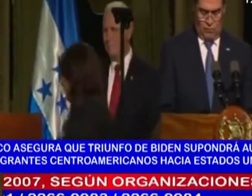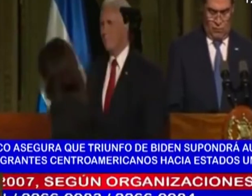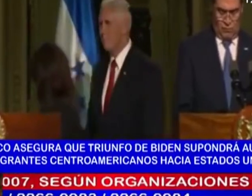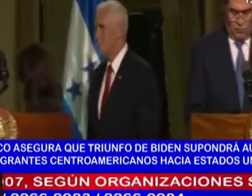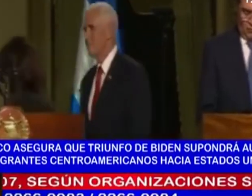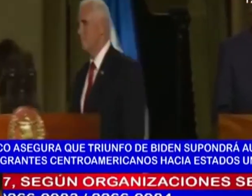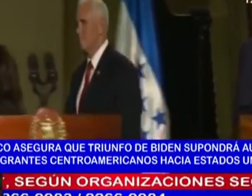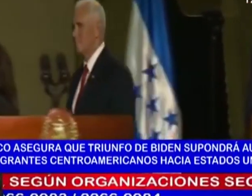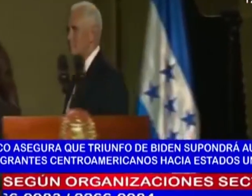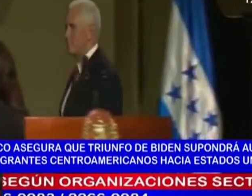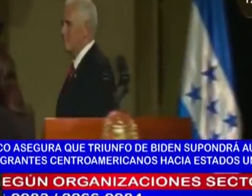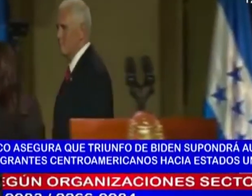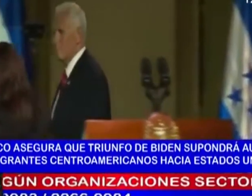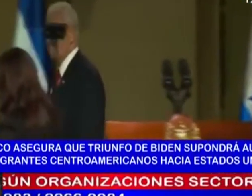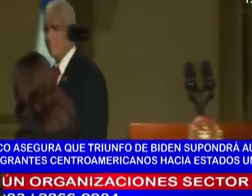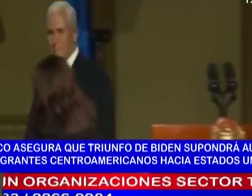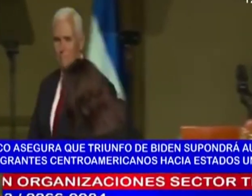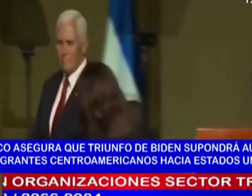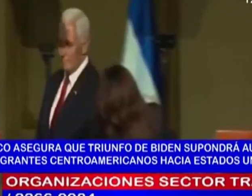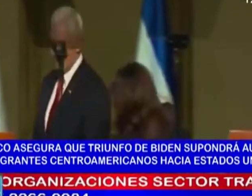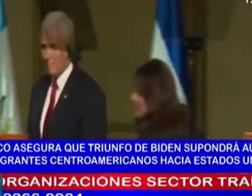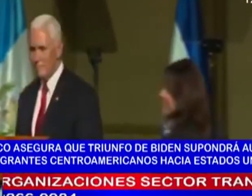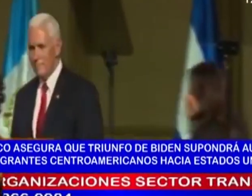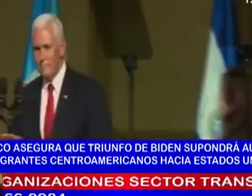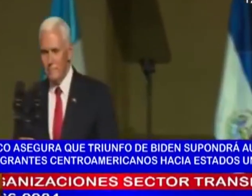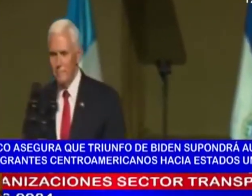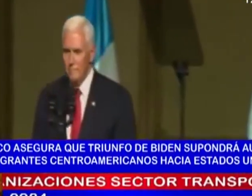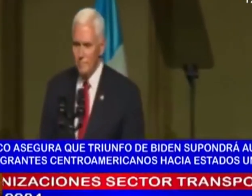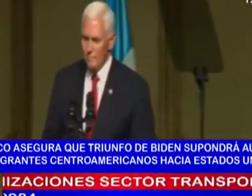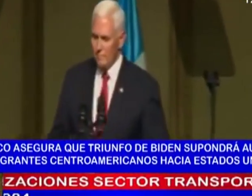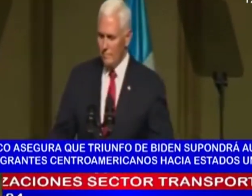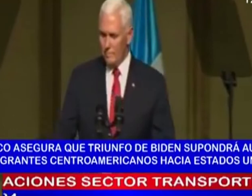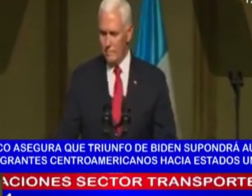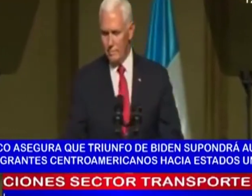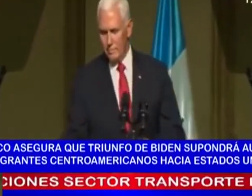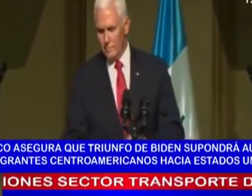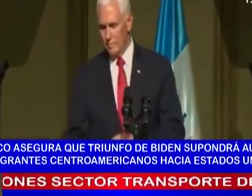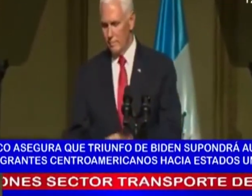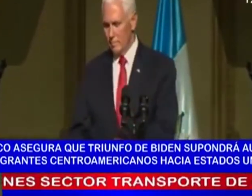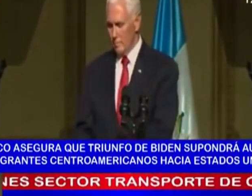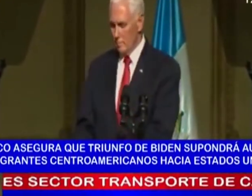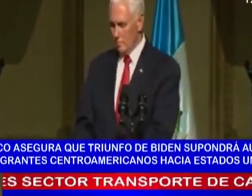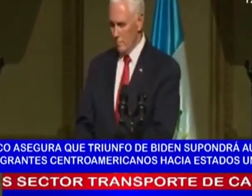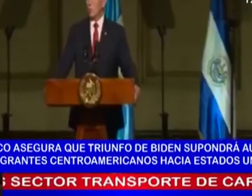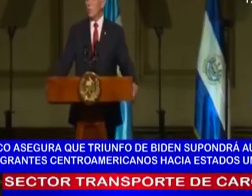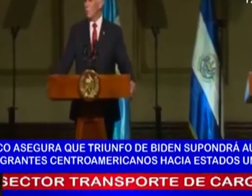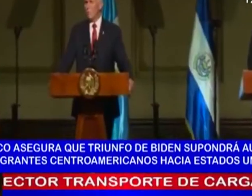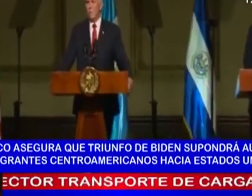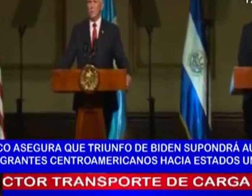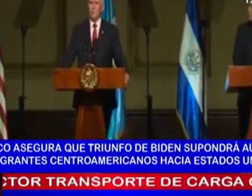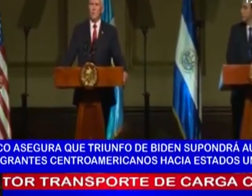Trump ha realizado intentos similares, aunque con una política más exigente, buscando que los propios países, emisores o de